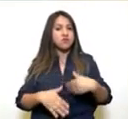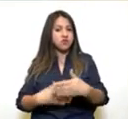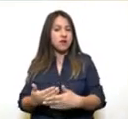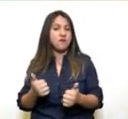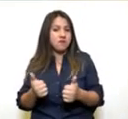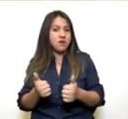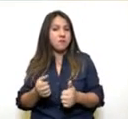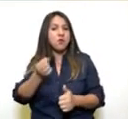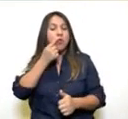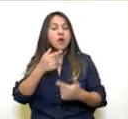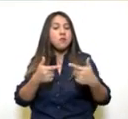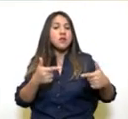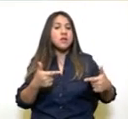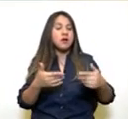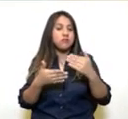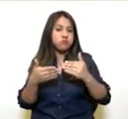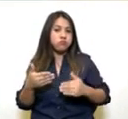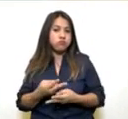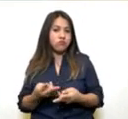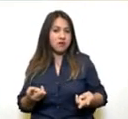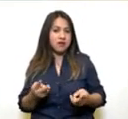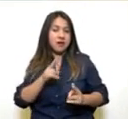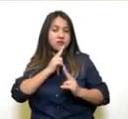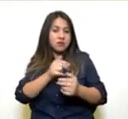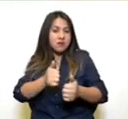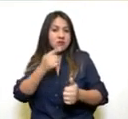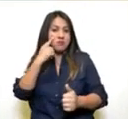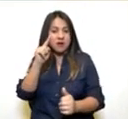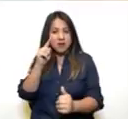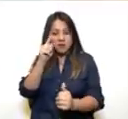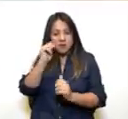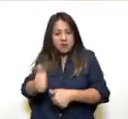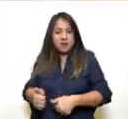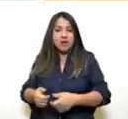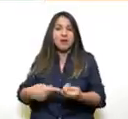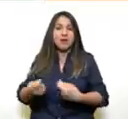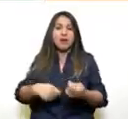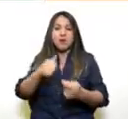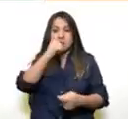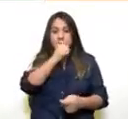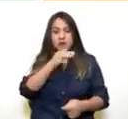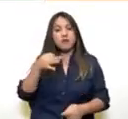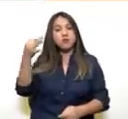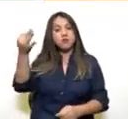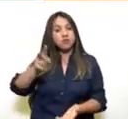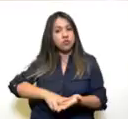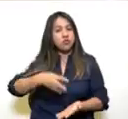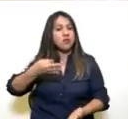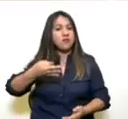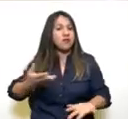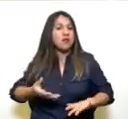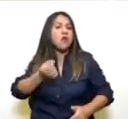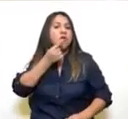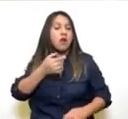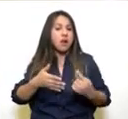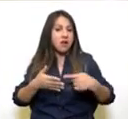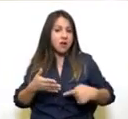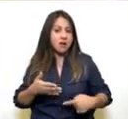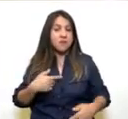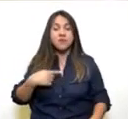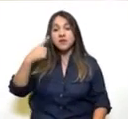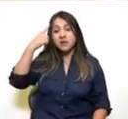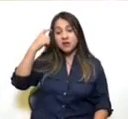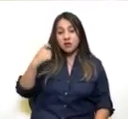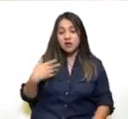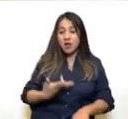o cuáles son las políticas públicas eficaces para enfrentar a largo plazo el tema narcotráfico de verdad creo que hay que dar